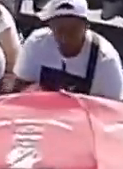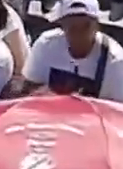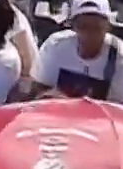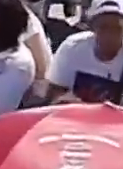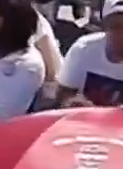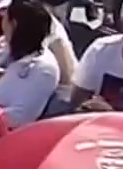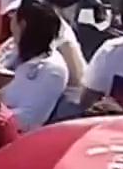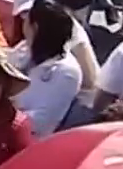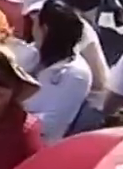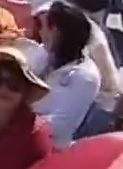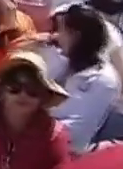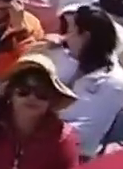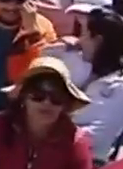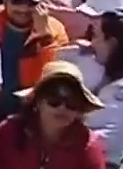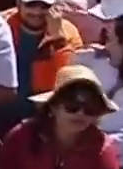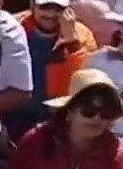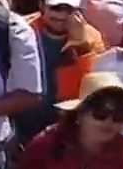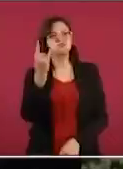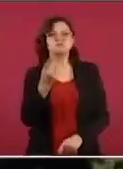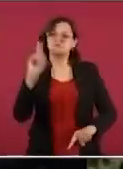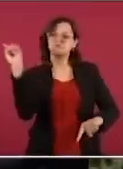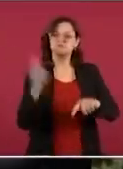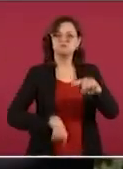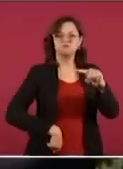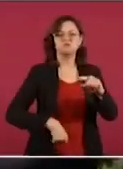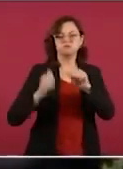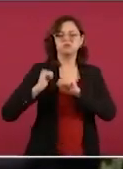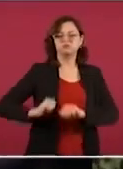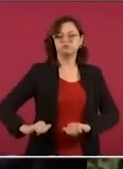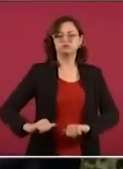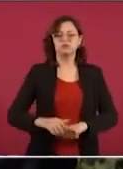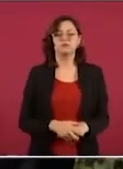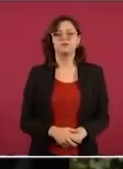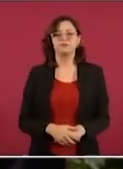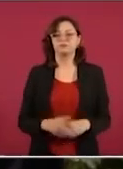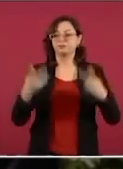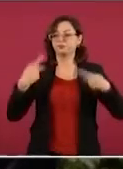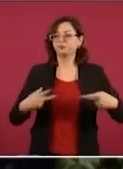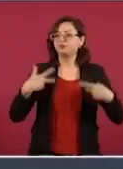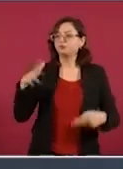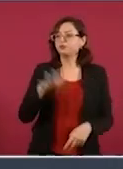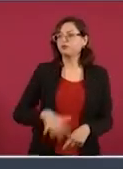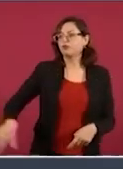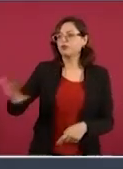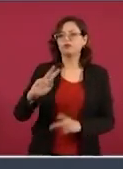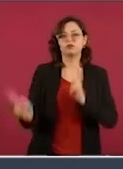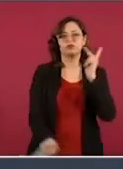Constitución para prohibir la devolución de impuestos. La consulta popular,